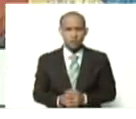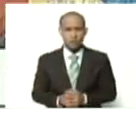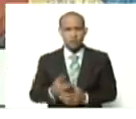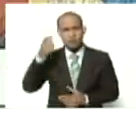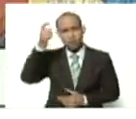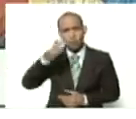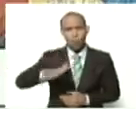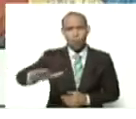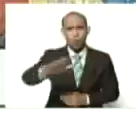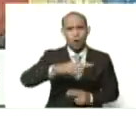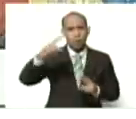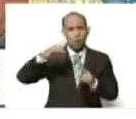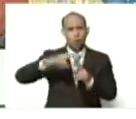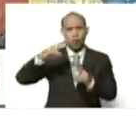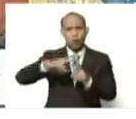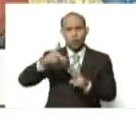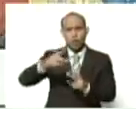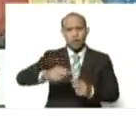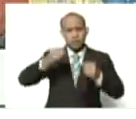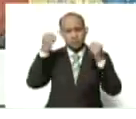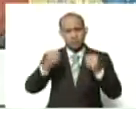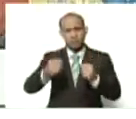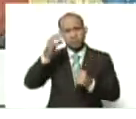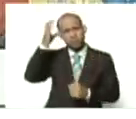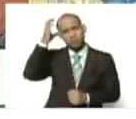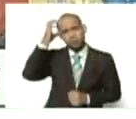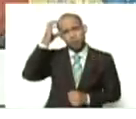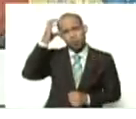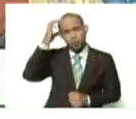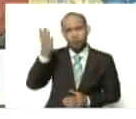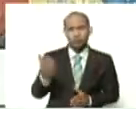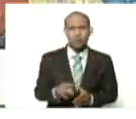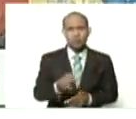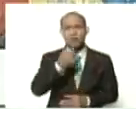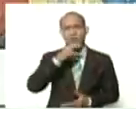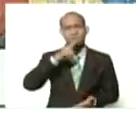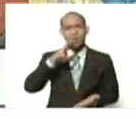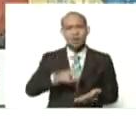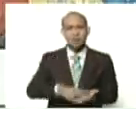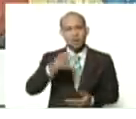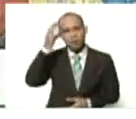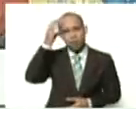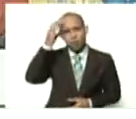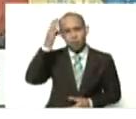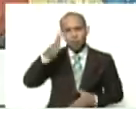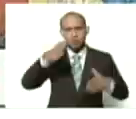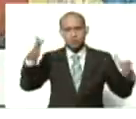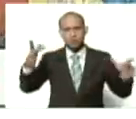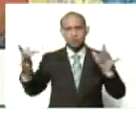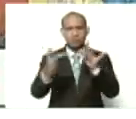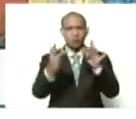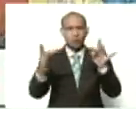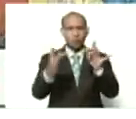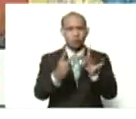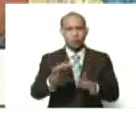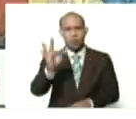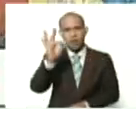Pueblo tachirense es un pueblo consciente, mira, heroico, de verdad, heroico. Allá está Freddy Bernal,